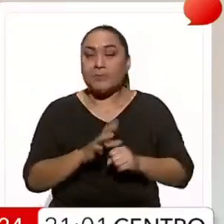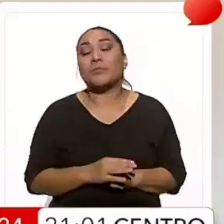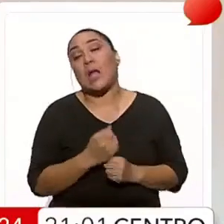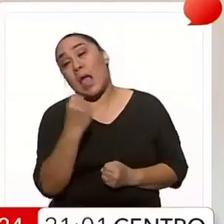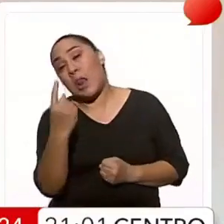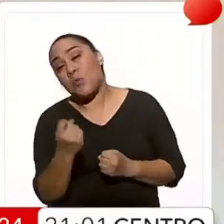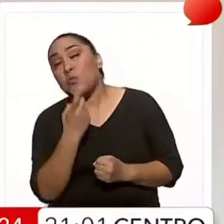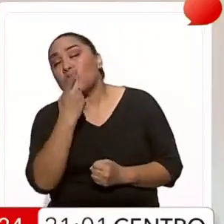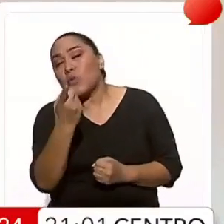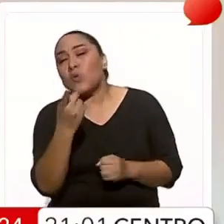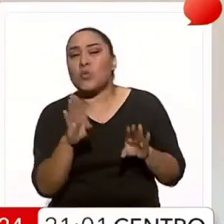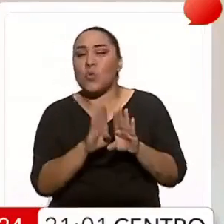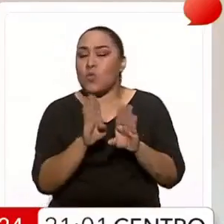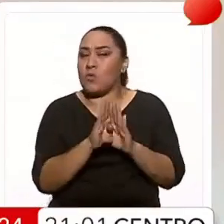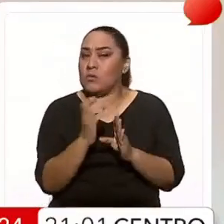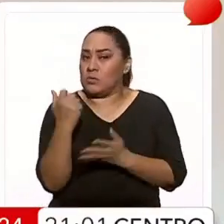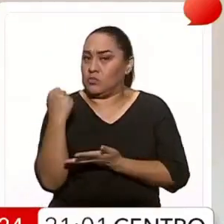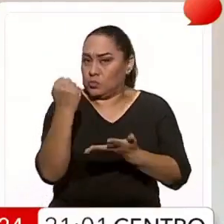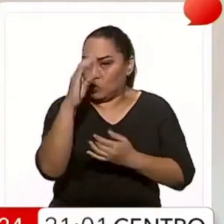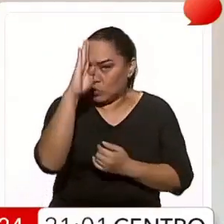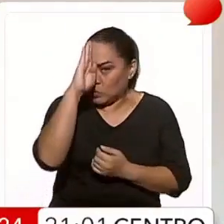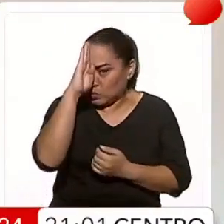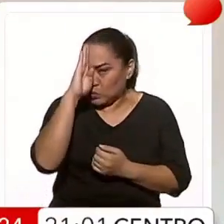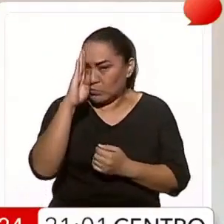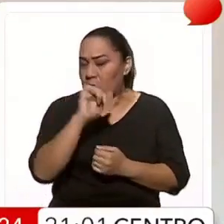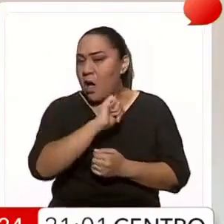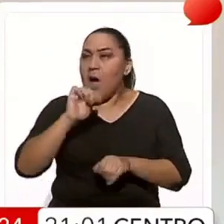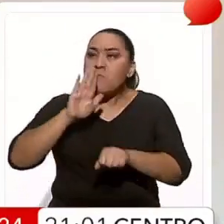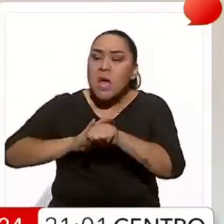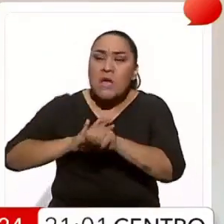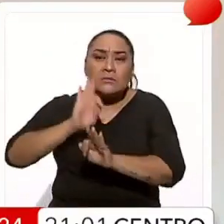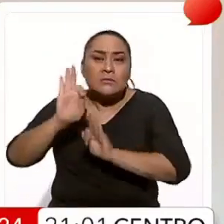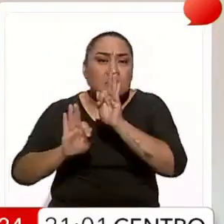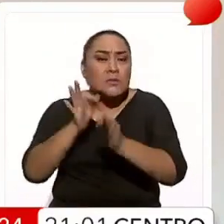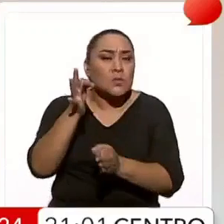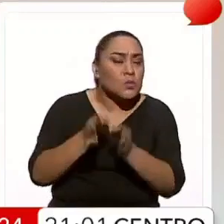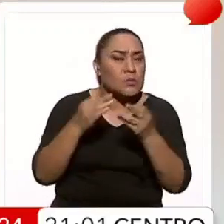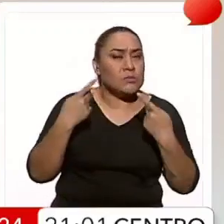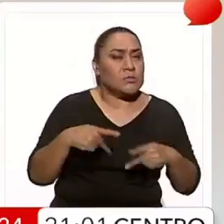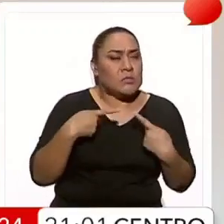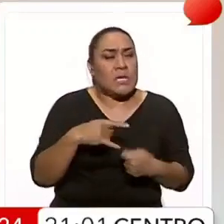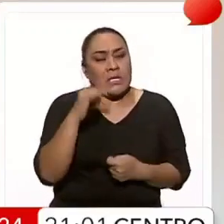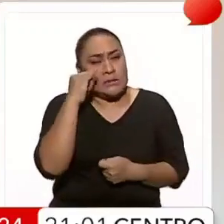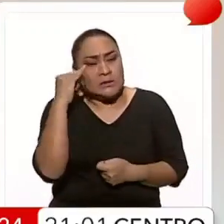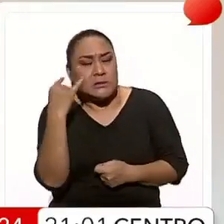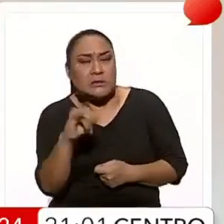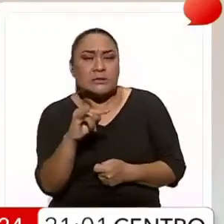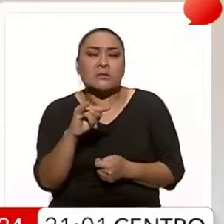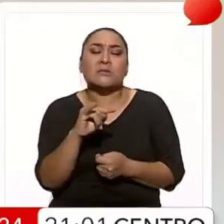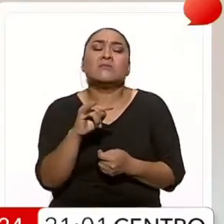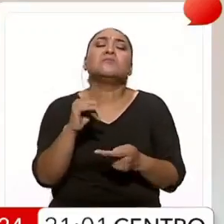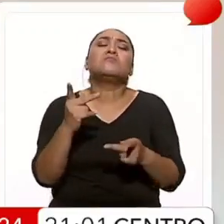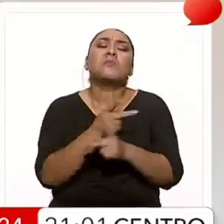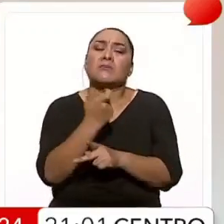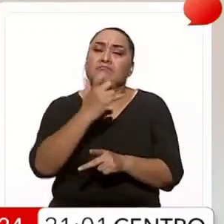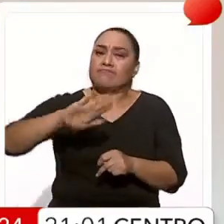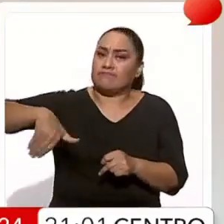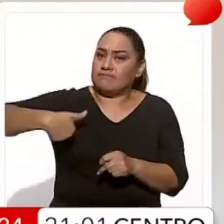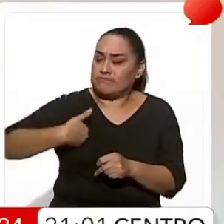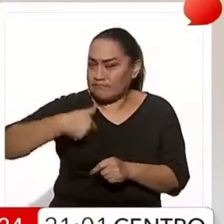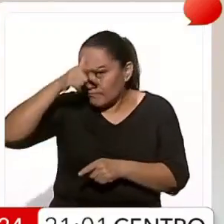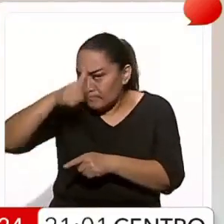excesos presupuestales reflejados en una administración basada en privilegios y mecanismos opacos, como lo son los fideicomisos.